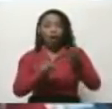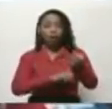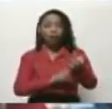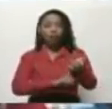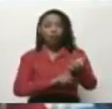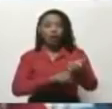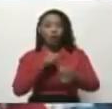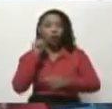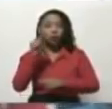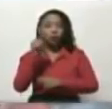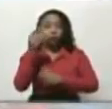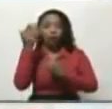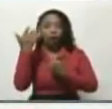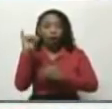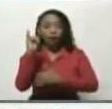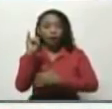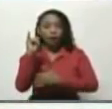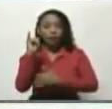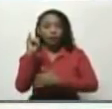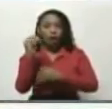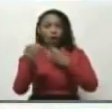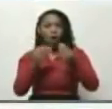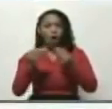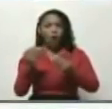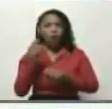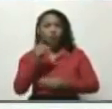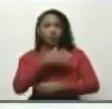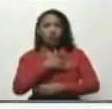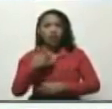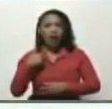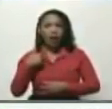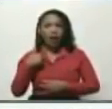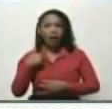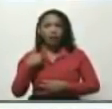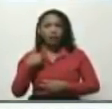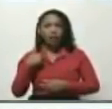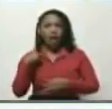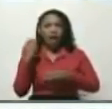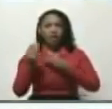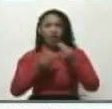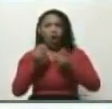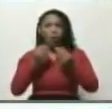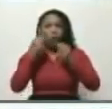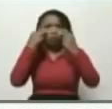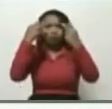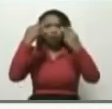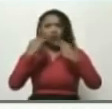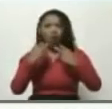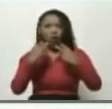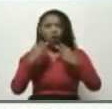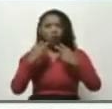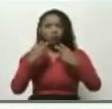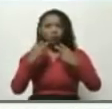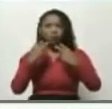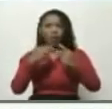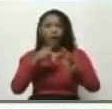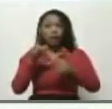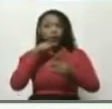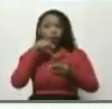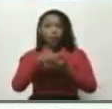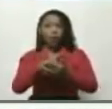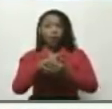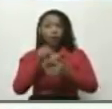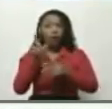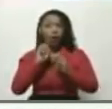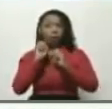lo que tú eres, cómo quieres ser y cómo quieres que te vean. Freud llamó a eso en alguna oportunidad